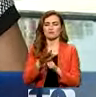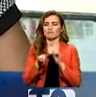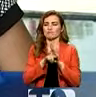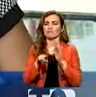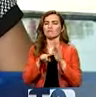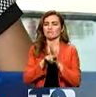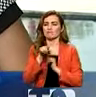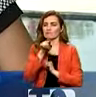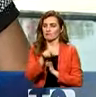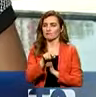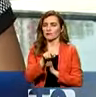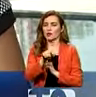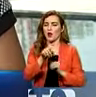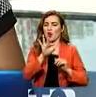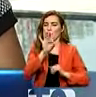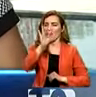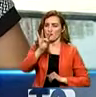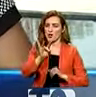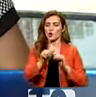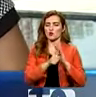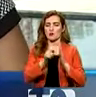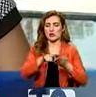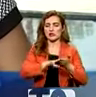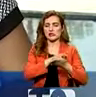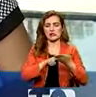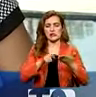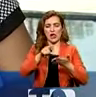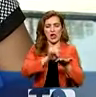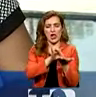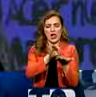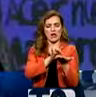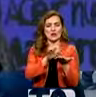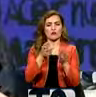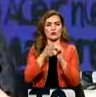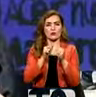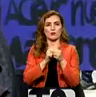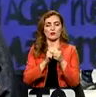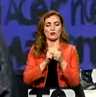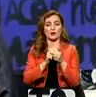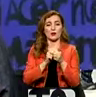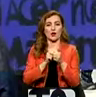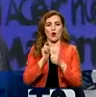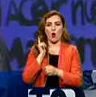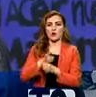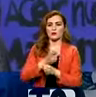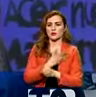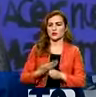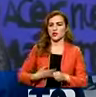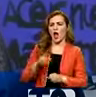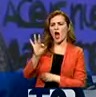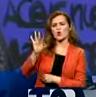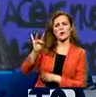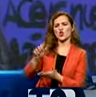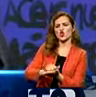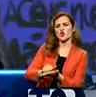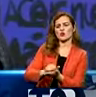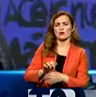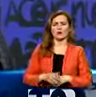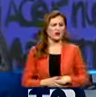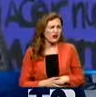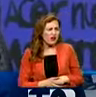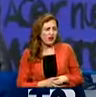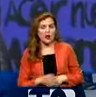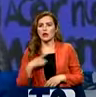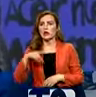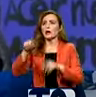desde la llegada del veto con la intención de eliminar el artículo 98. A partir del veto presidencial, el primer efecto es que muchos de los contratos que